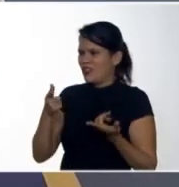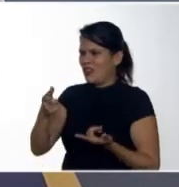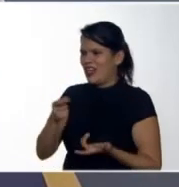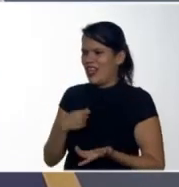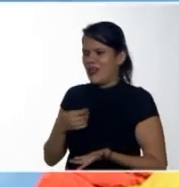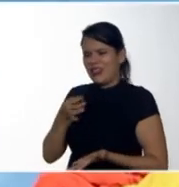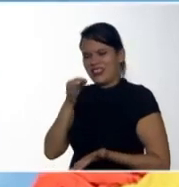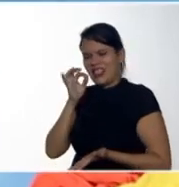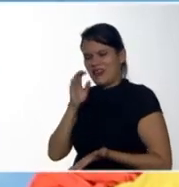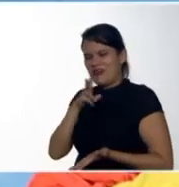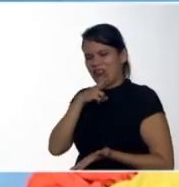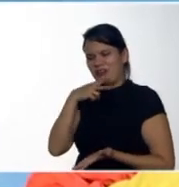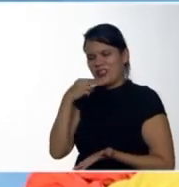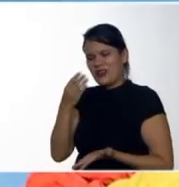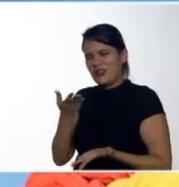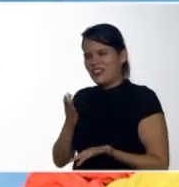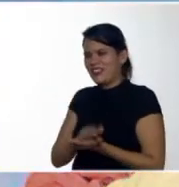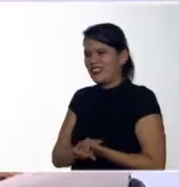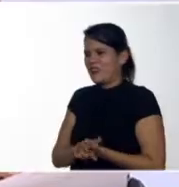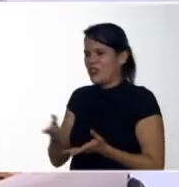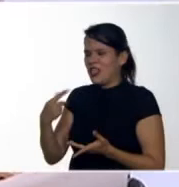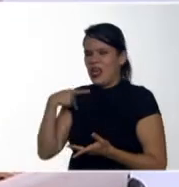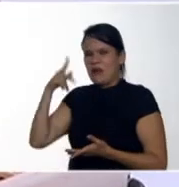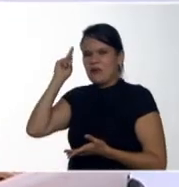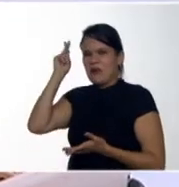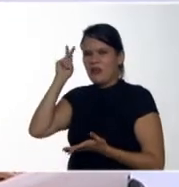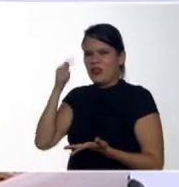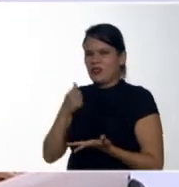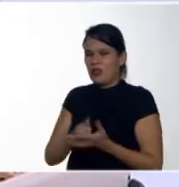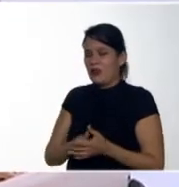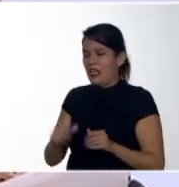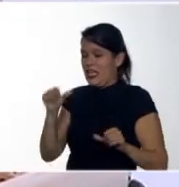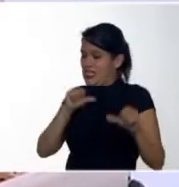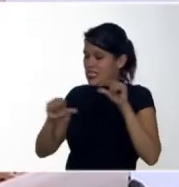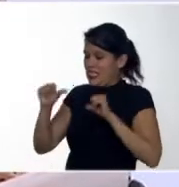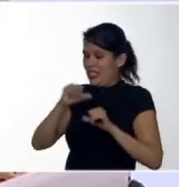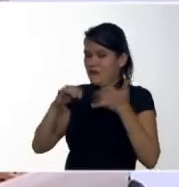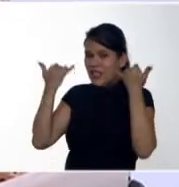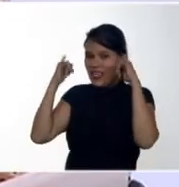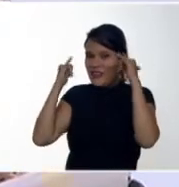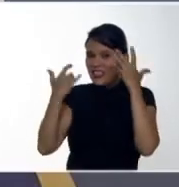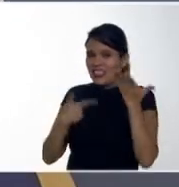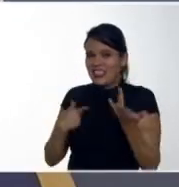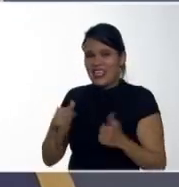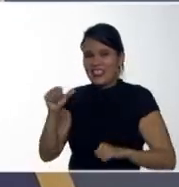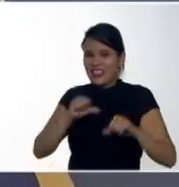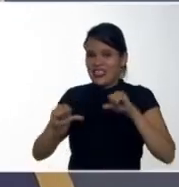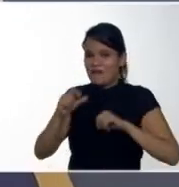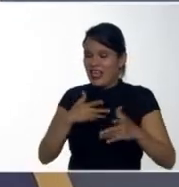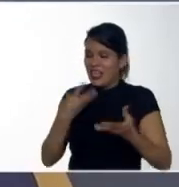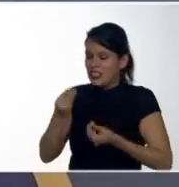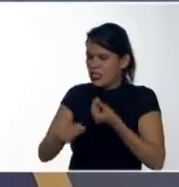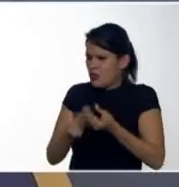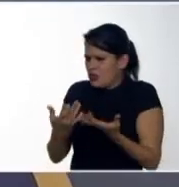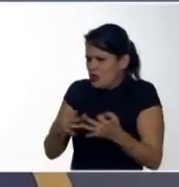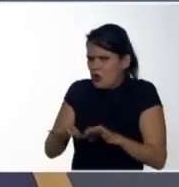de nuestra profesora Omaira Guerrero, además aplicando esa química divertida, esa química que se nos hace muy común, además en nuestra tacita de